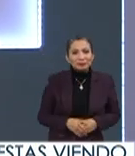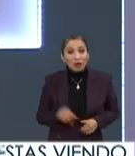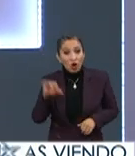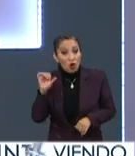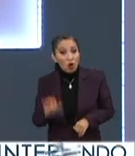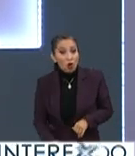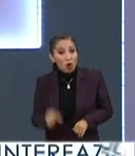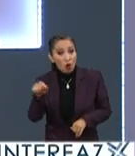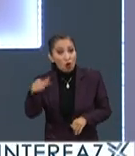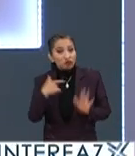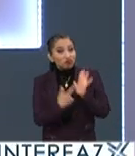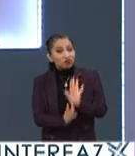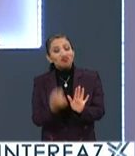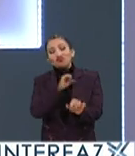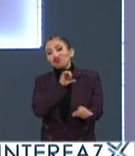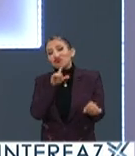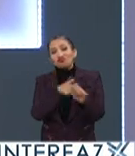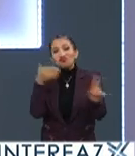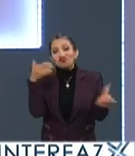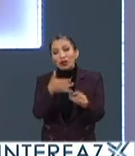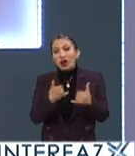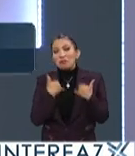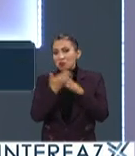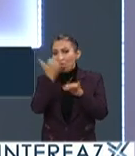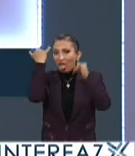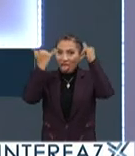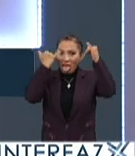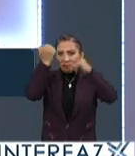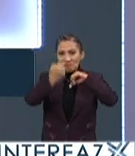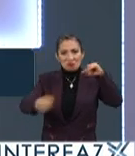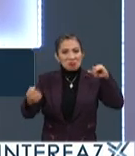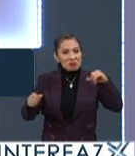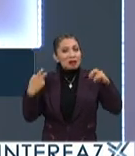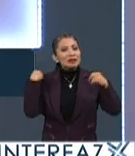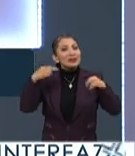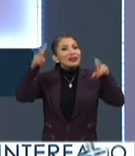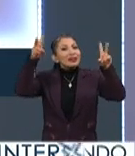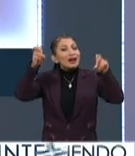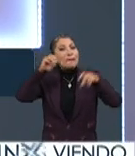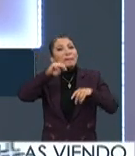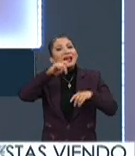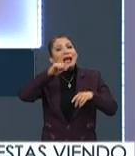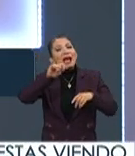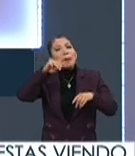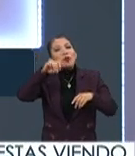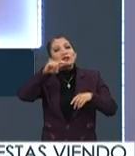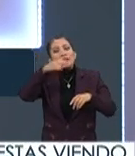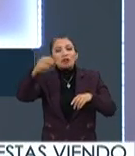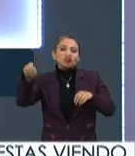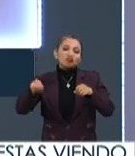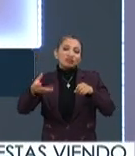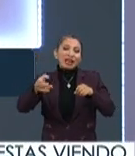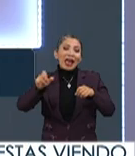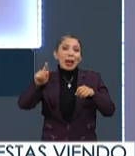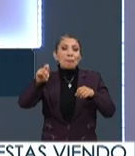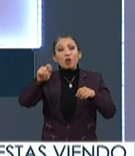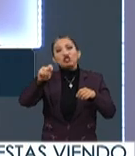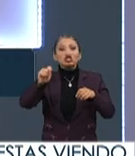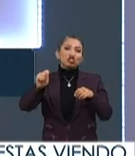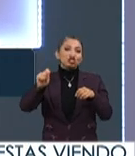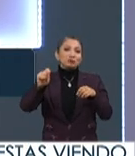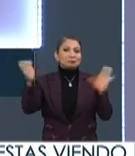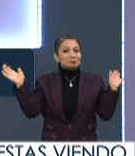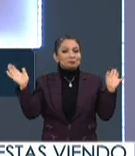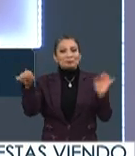el día de hoy, pues le traemos algo muy especial de un joven muy creativo, muy talentoso. Se llama Miguel Ángel Montaño, mejor conocido como el POSC. El